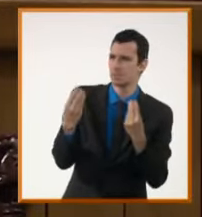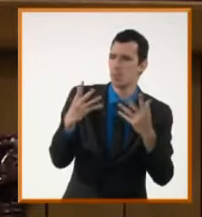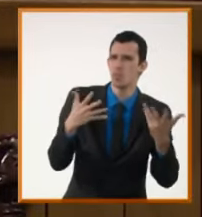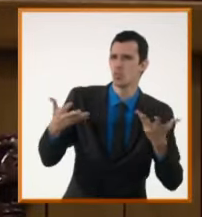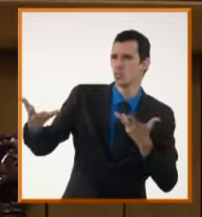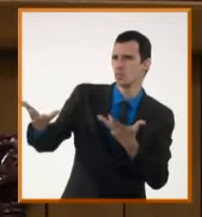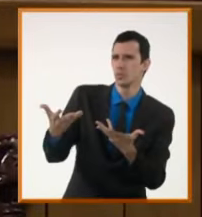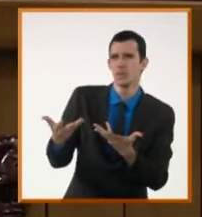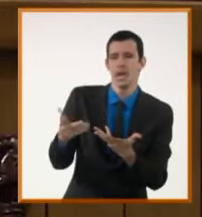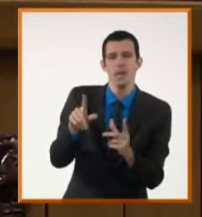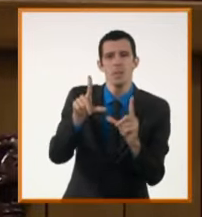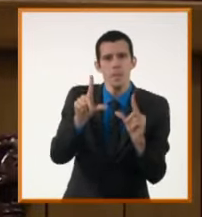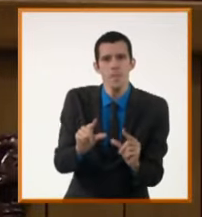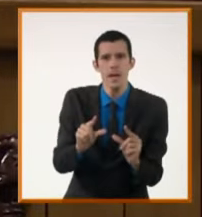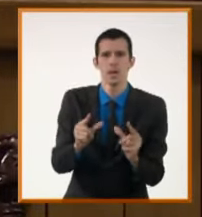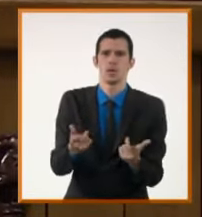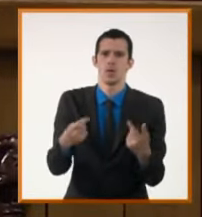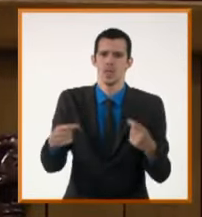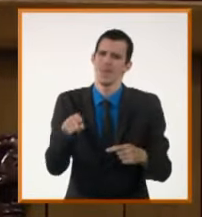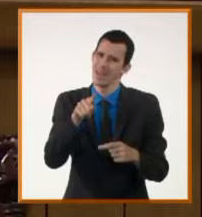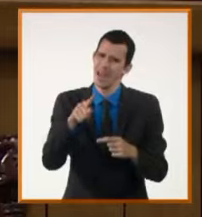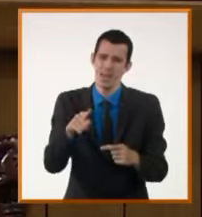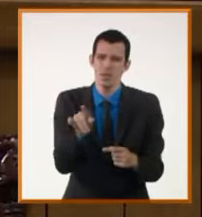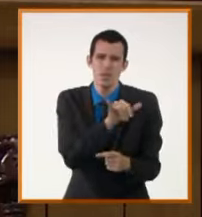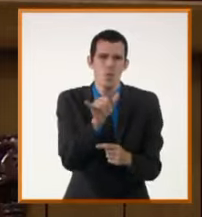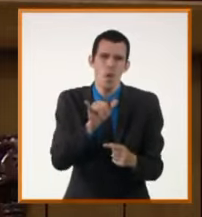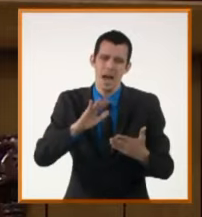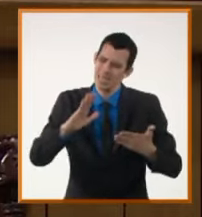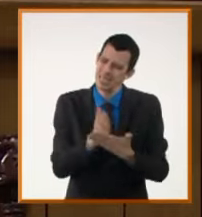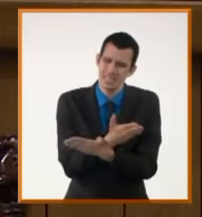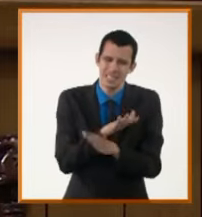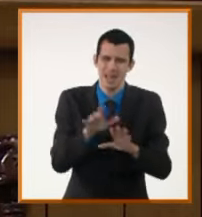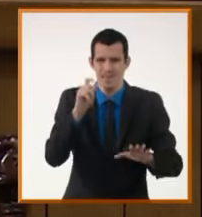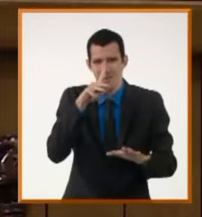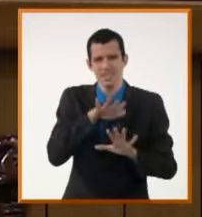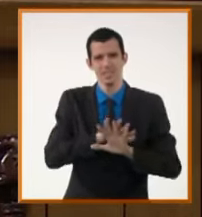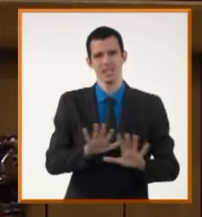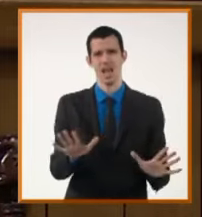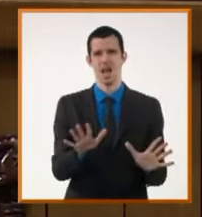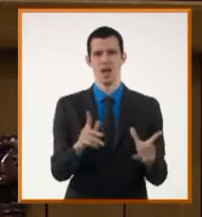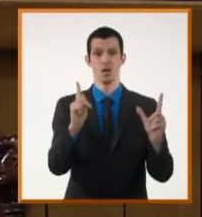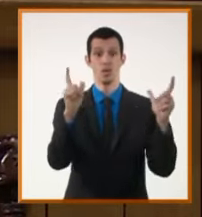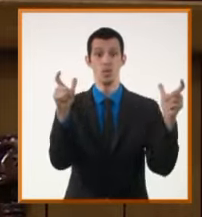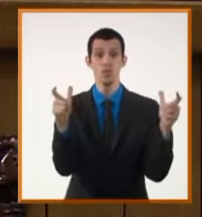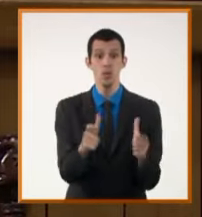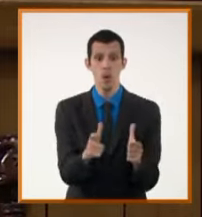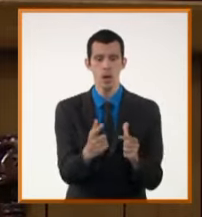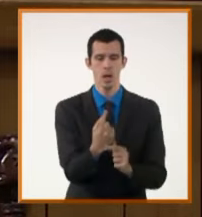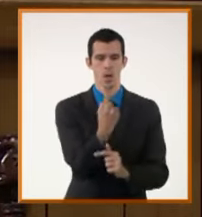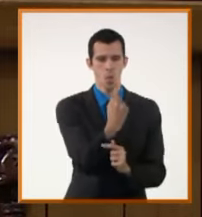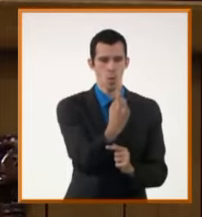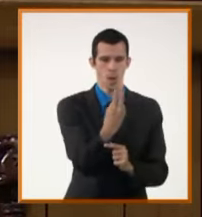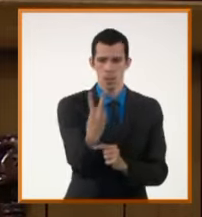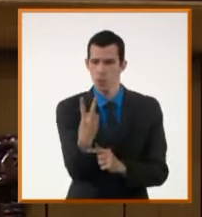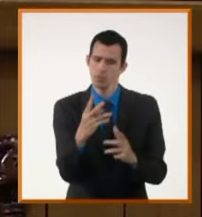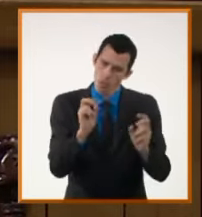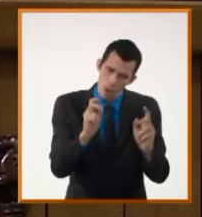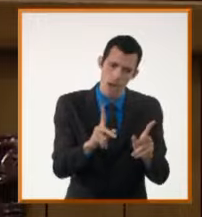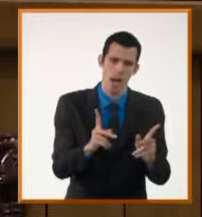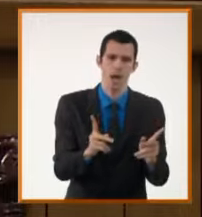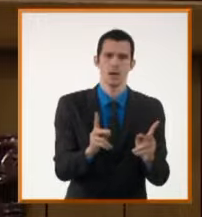que volarlo en pedazos. Y eso es un tema que tenemos que revisarlo y tenemos que controlarlo a todos los niveles porque está haciendo mucho daño.